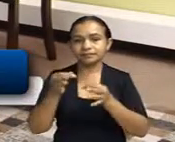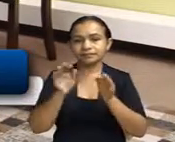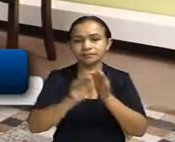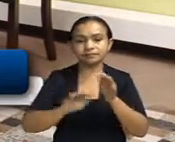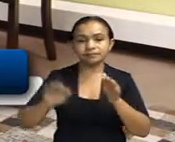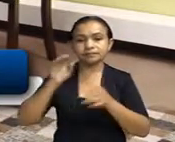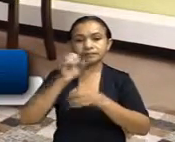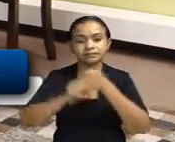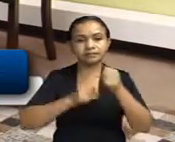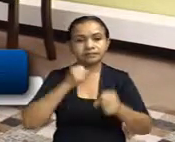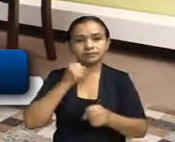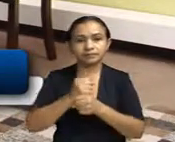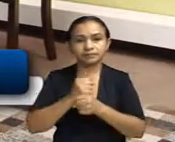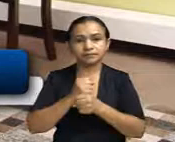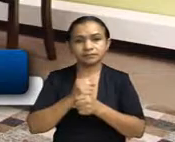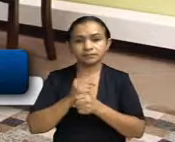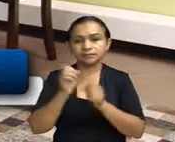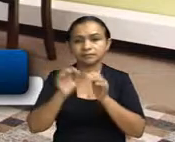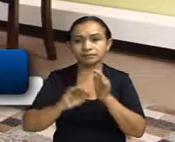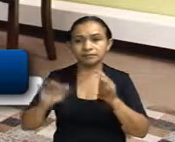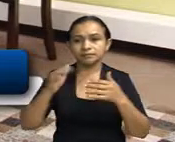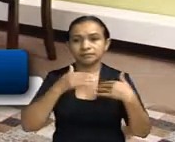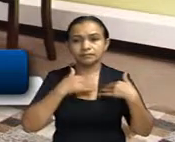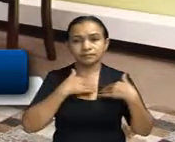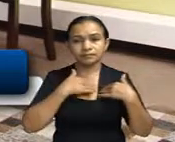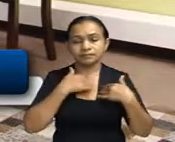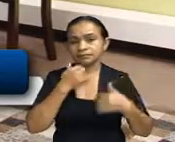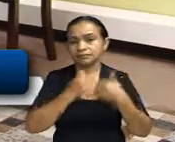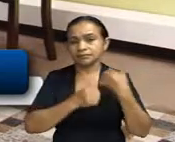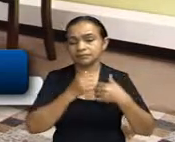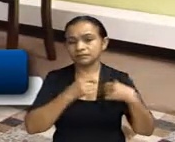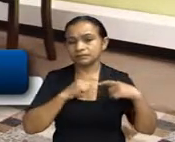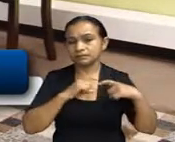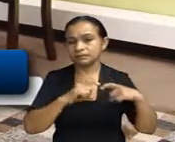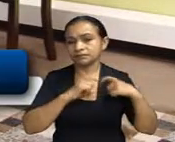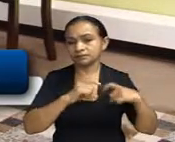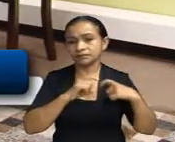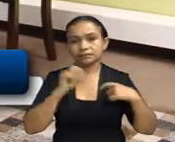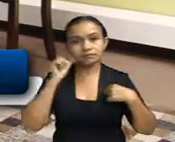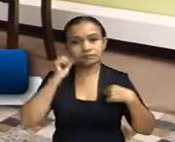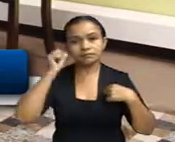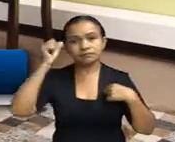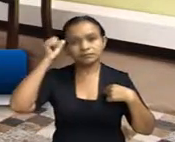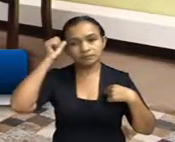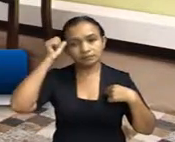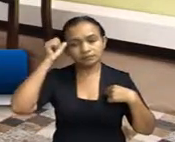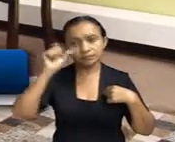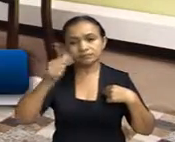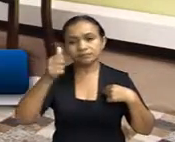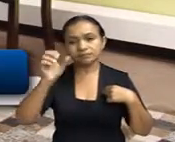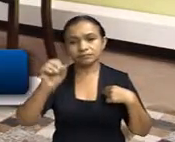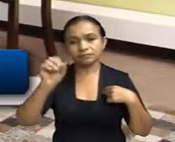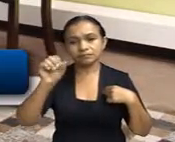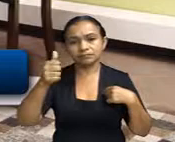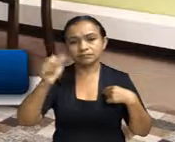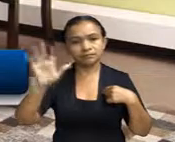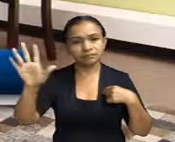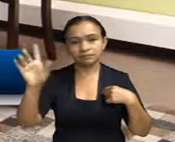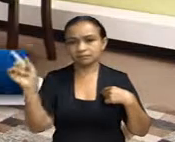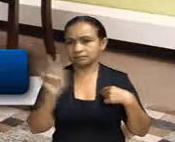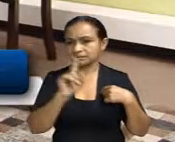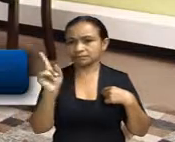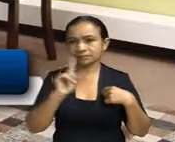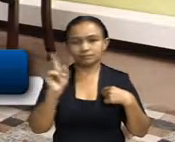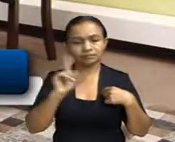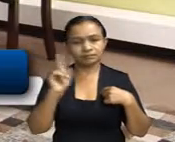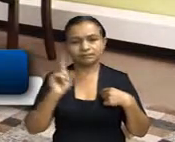edad es el que va a tener angina o problemas cardíacos. Pues dice adulto mayor, pues lo clasifican 60, 65 años, pero no